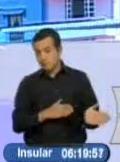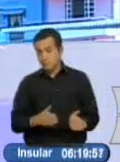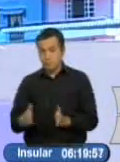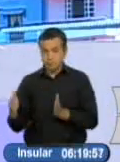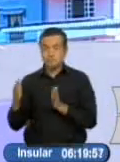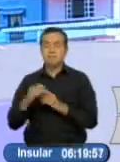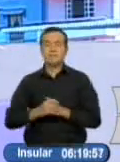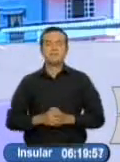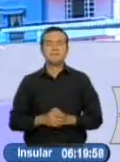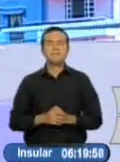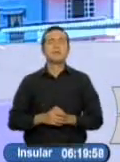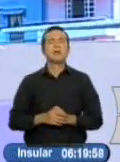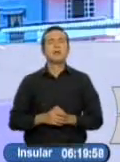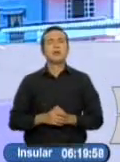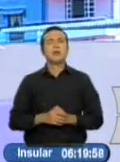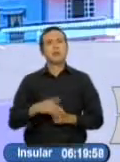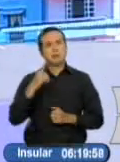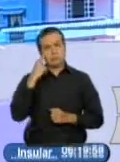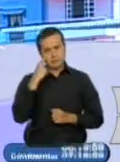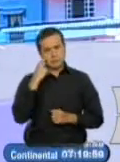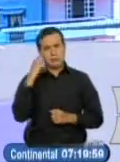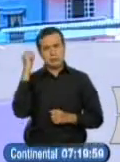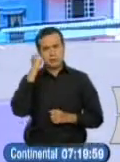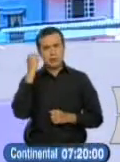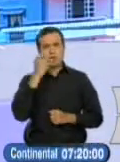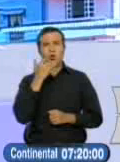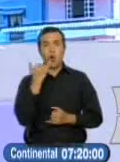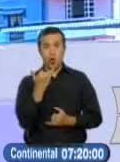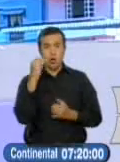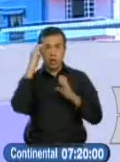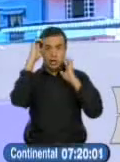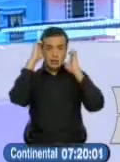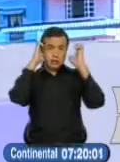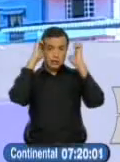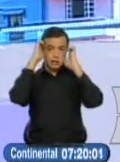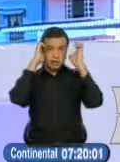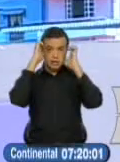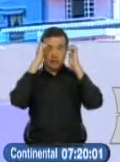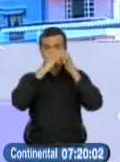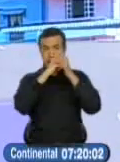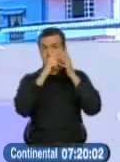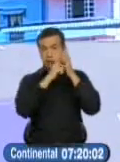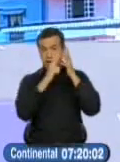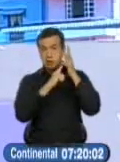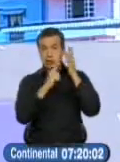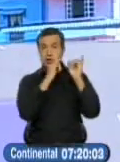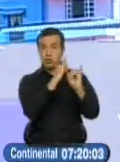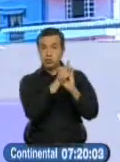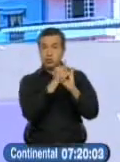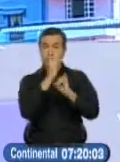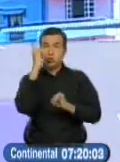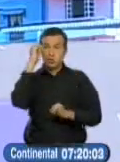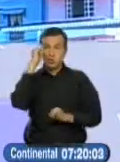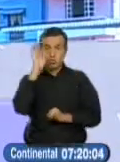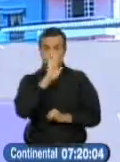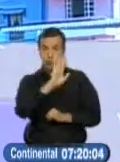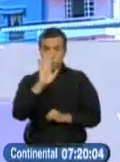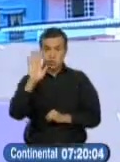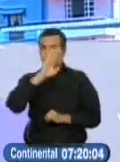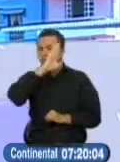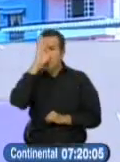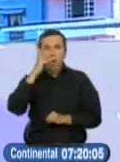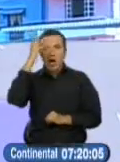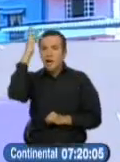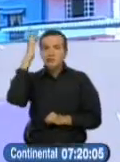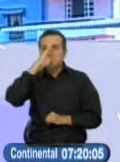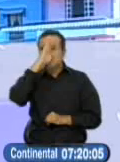que nosotros hemos visto, Carlos, es que la alineación estratégica de las distintas entidades del gobierno nunca fue clara